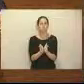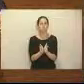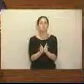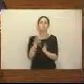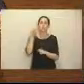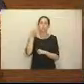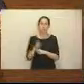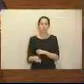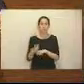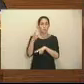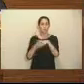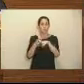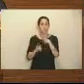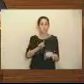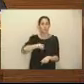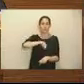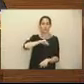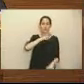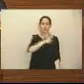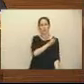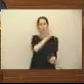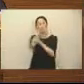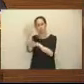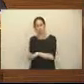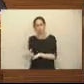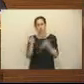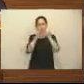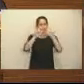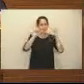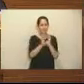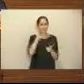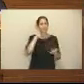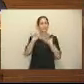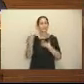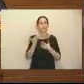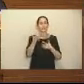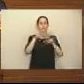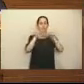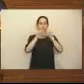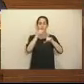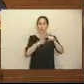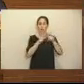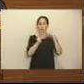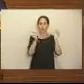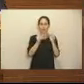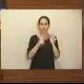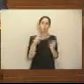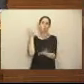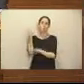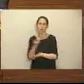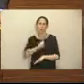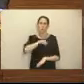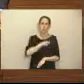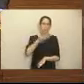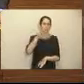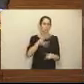encima de la media nacional y destacando la distribución de las pymes, que ha sido muy superior al de España también, lo que revela la debilidad